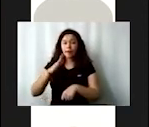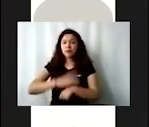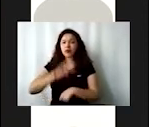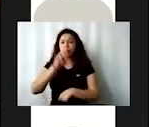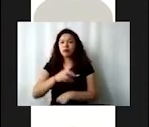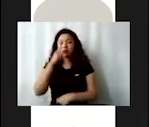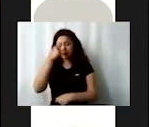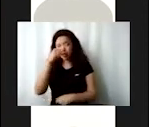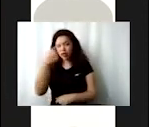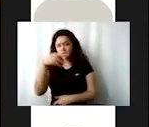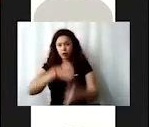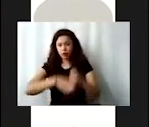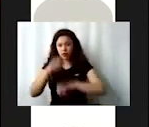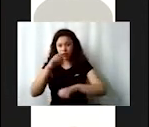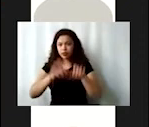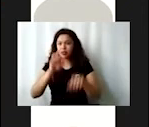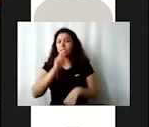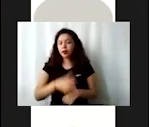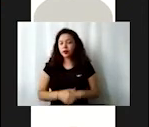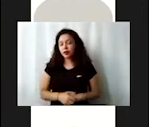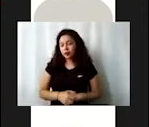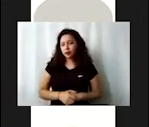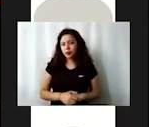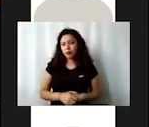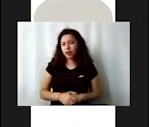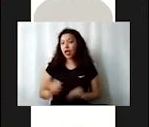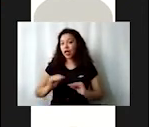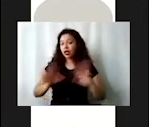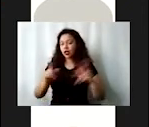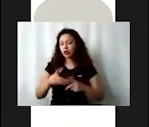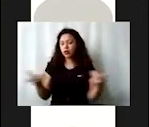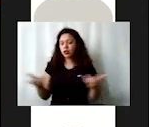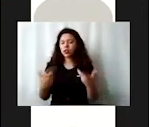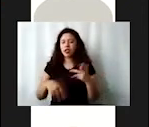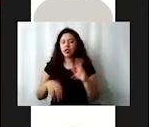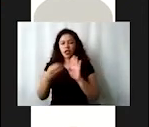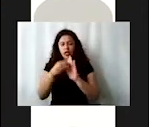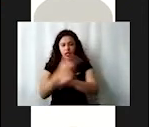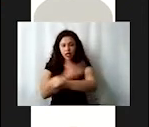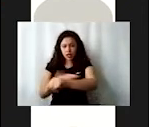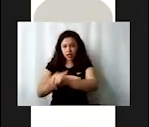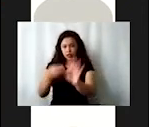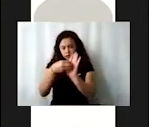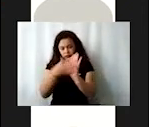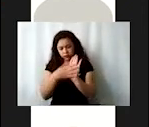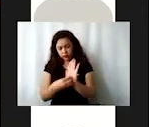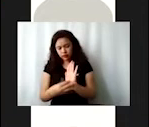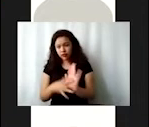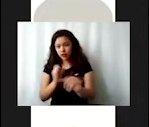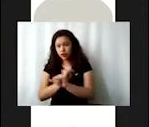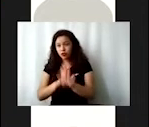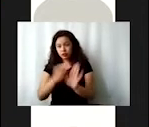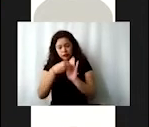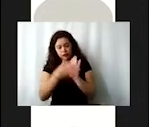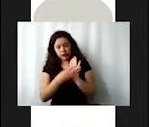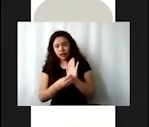¿no? Para que puedas, por supuesto, asegurar todo ese registro de información. Entonces, el analista lo que